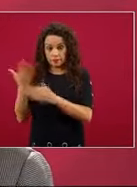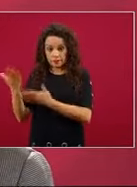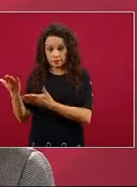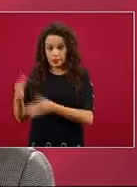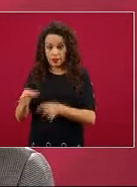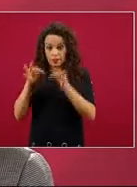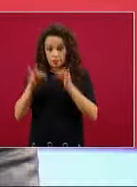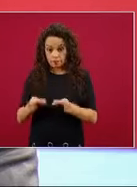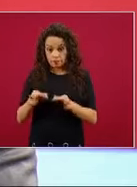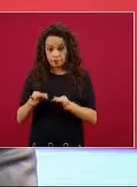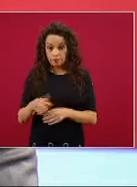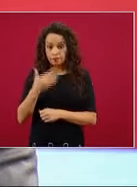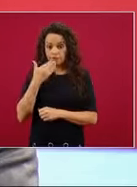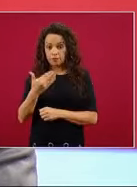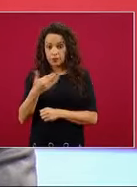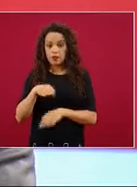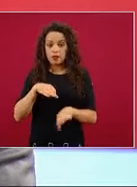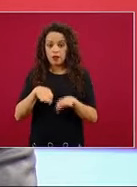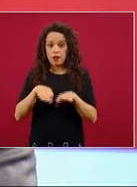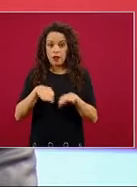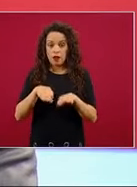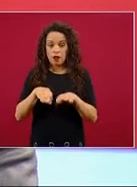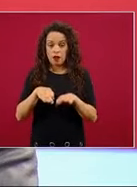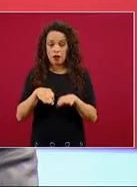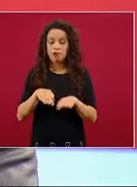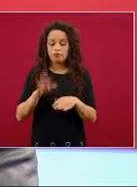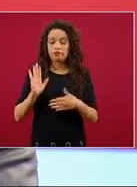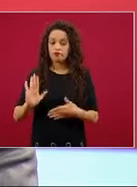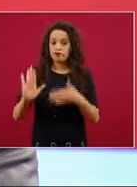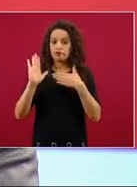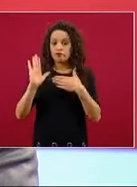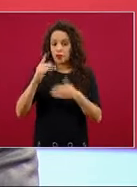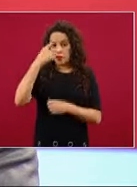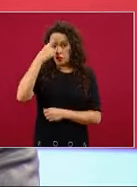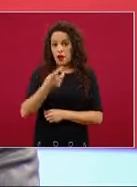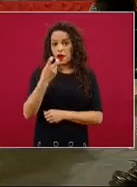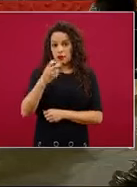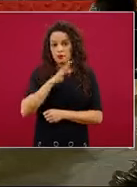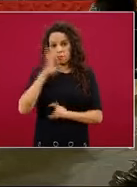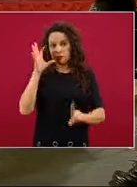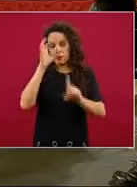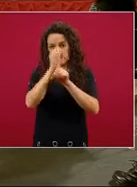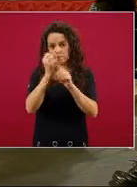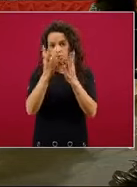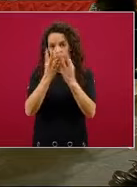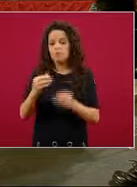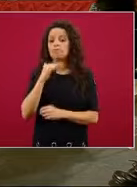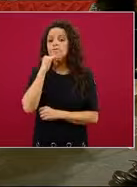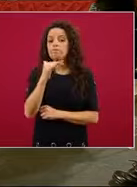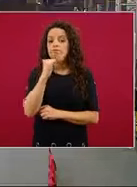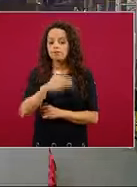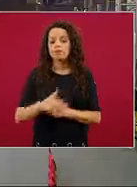una secretaria que están muy comprometidas con este propósito.